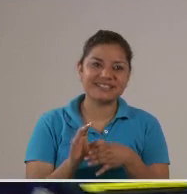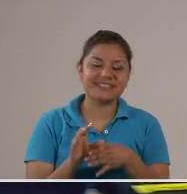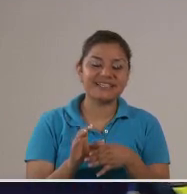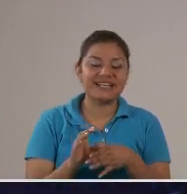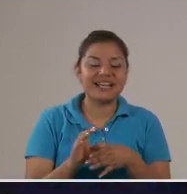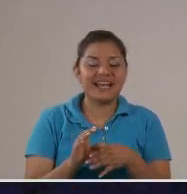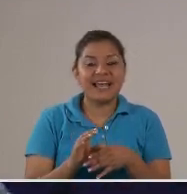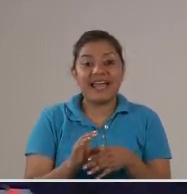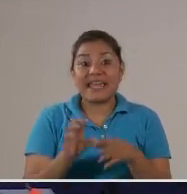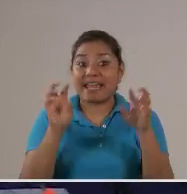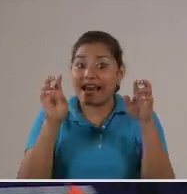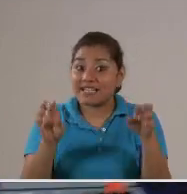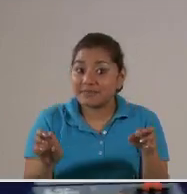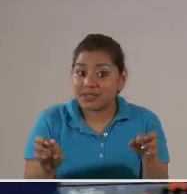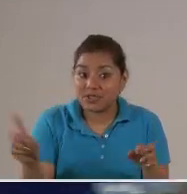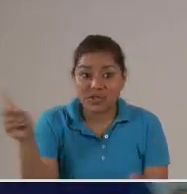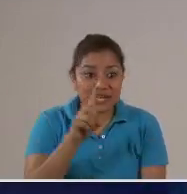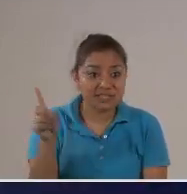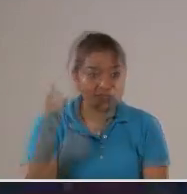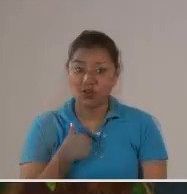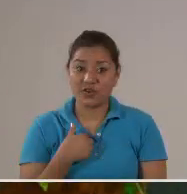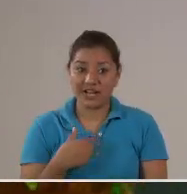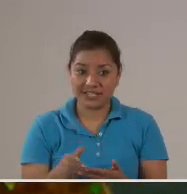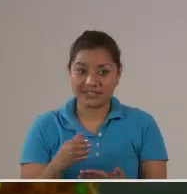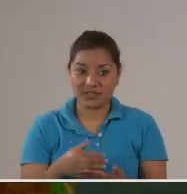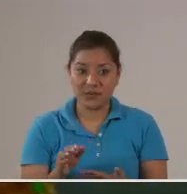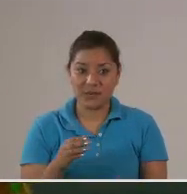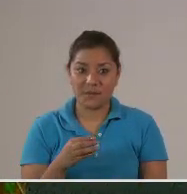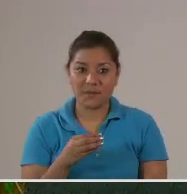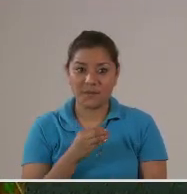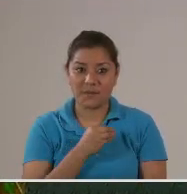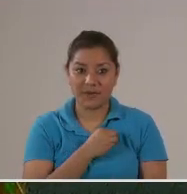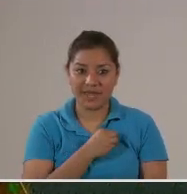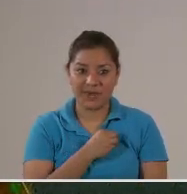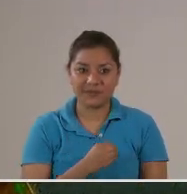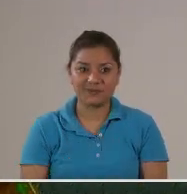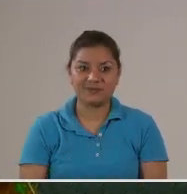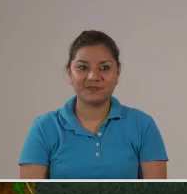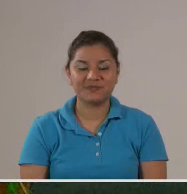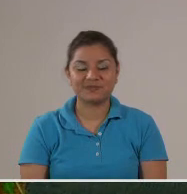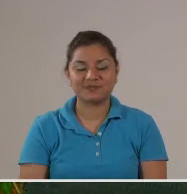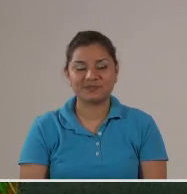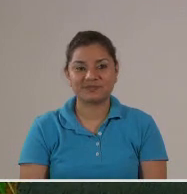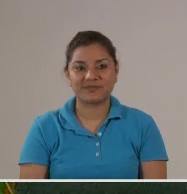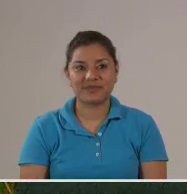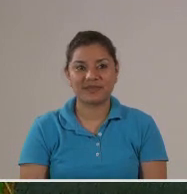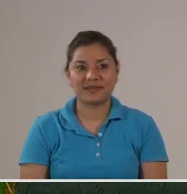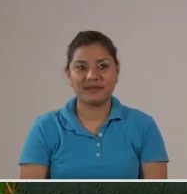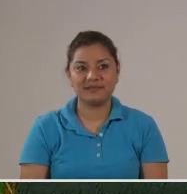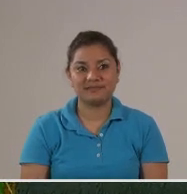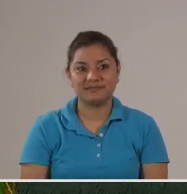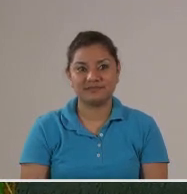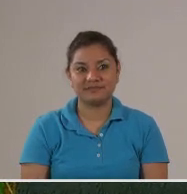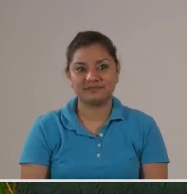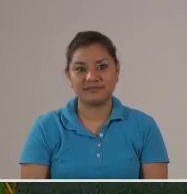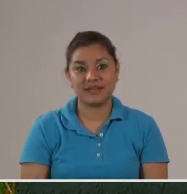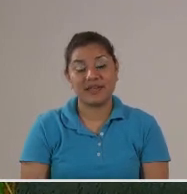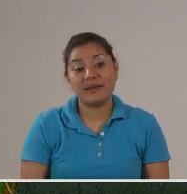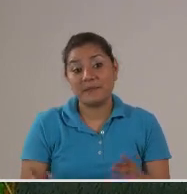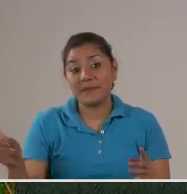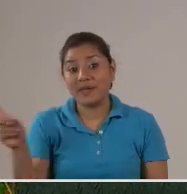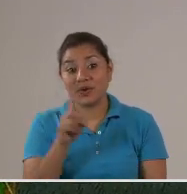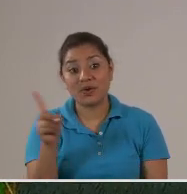pecado o no es pecado pero a lo que es que que que no